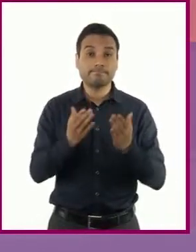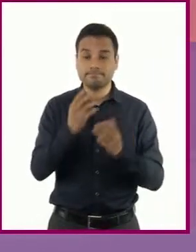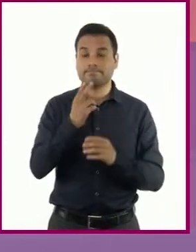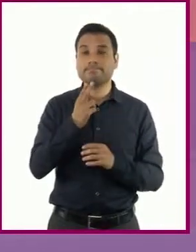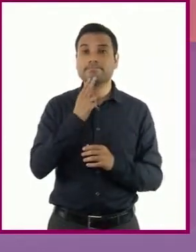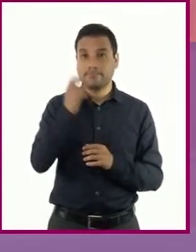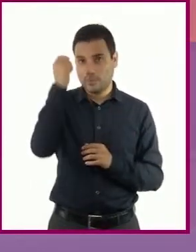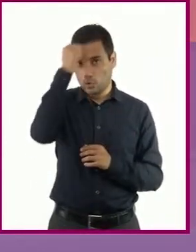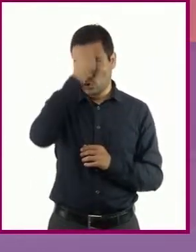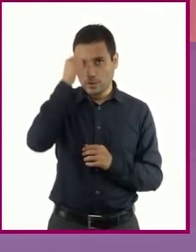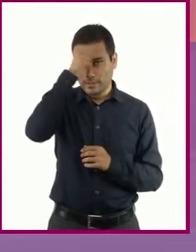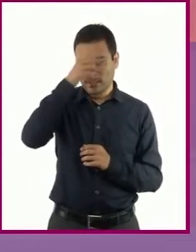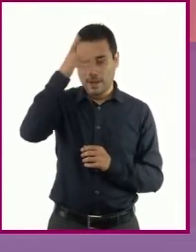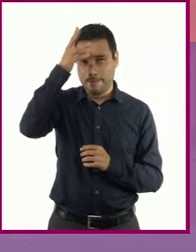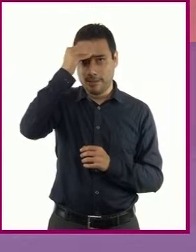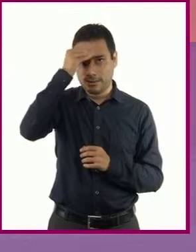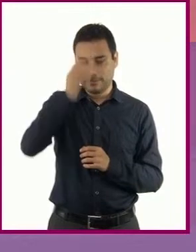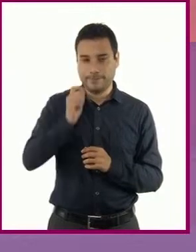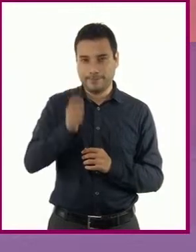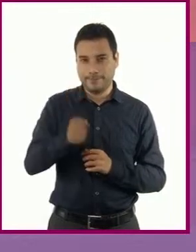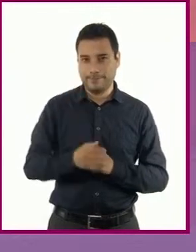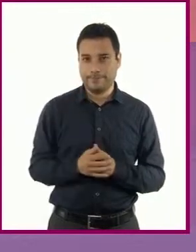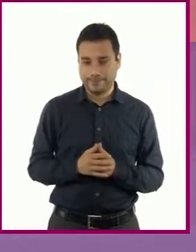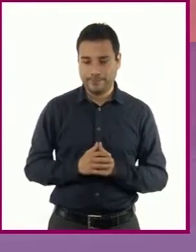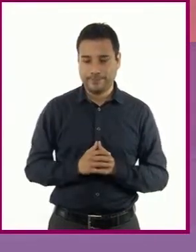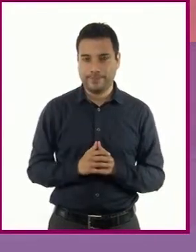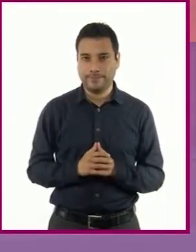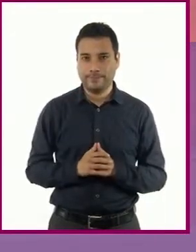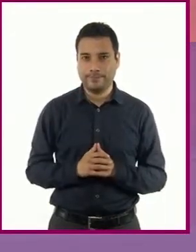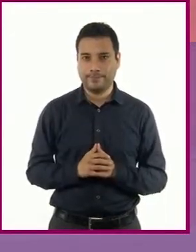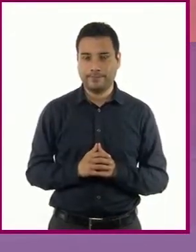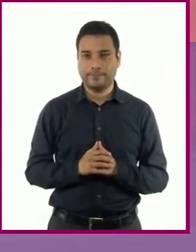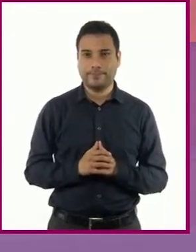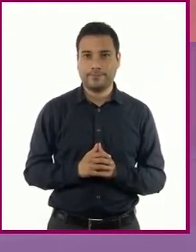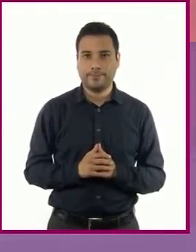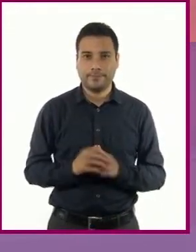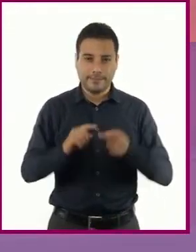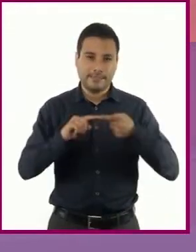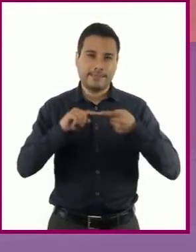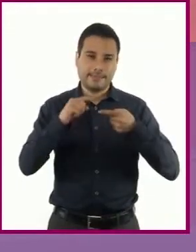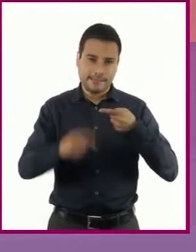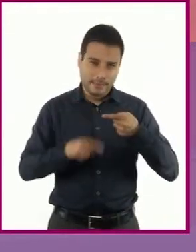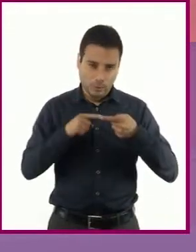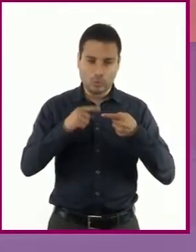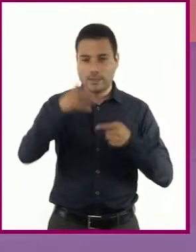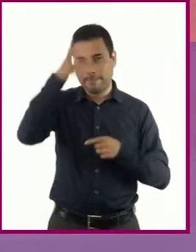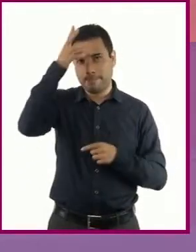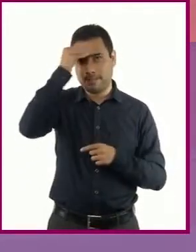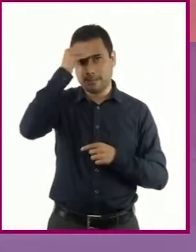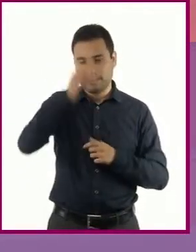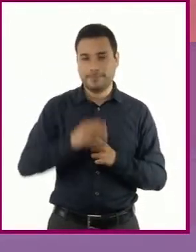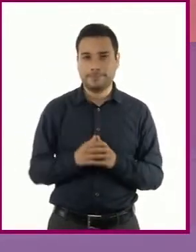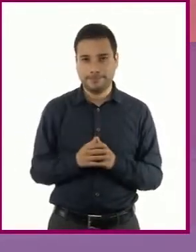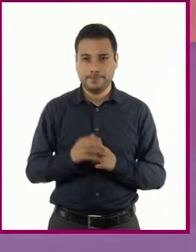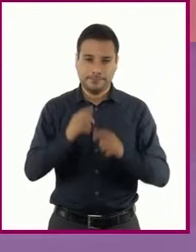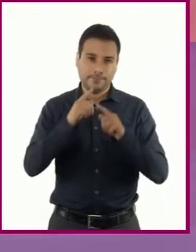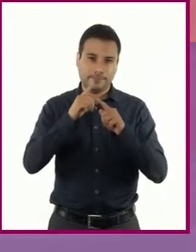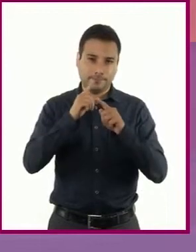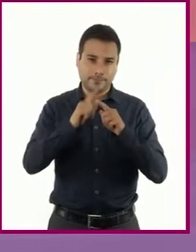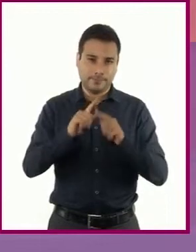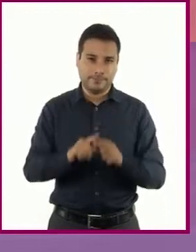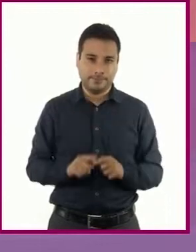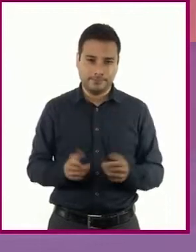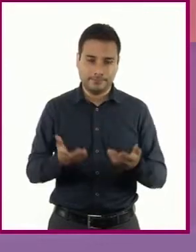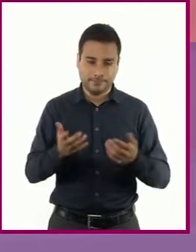del aprendizaje significativo de David Ausubel, los ciclos del aprendizaje de Horvath y Samarty y los